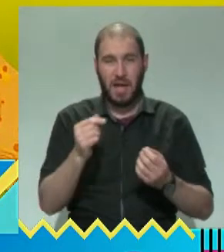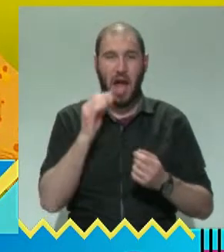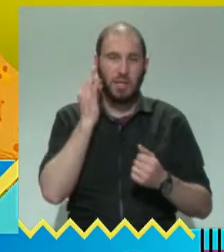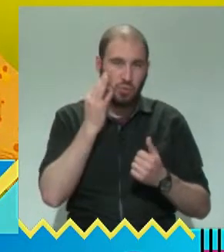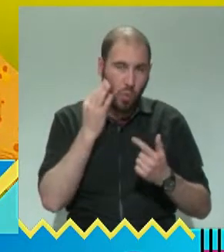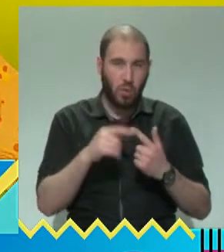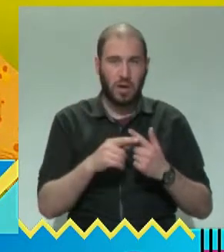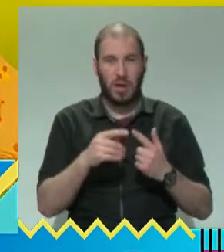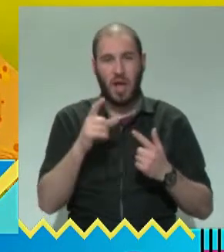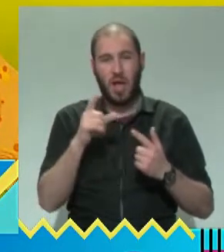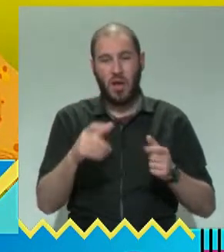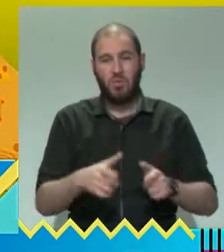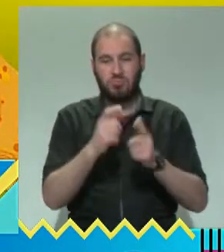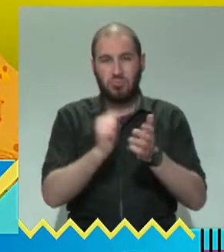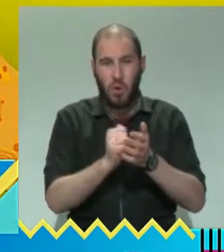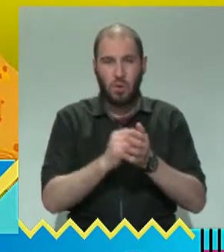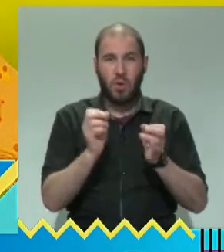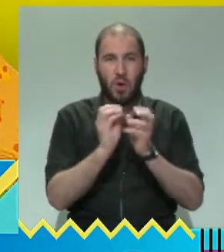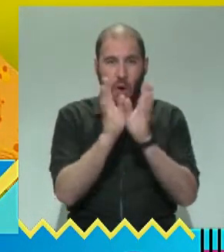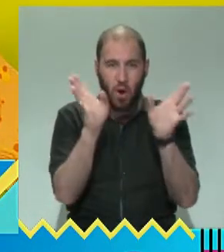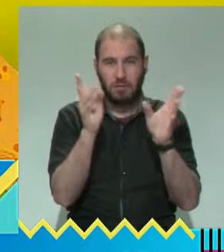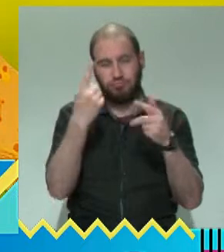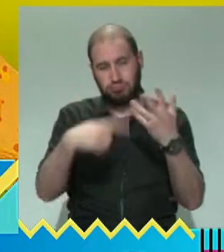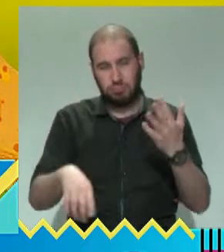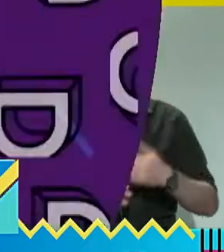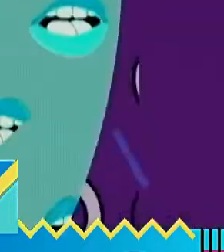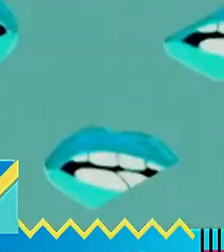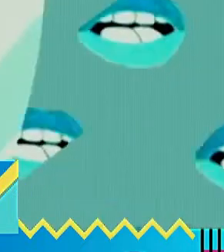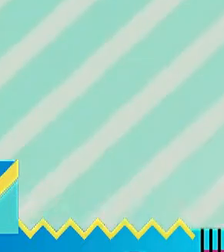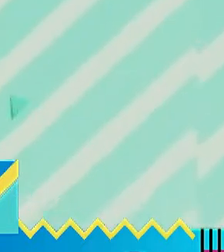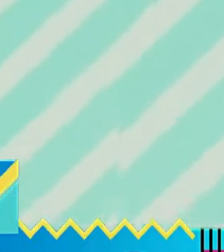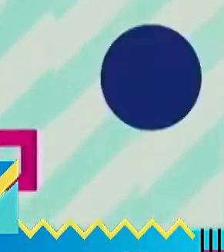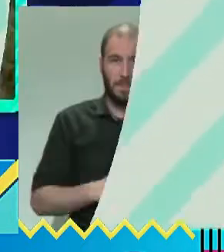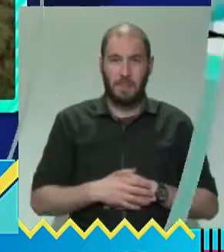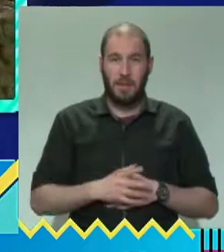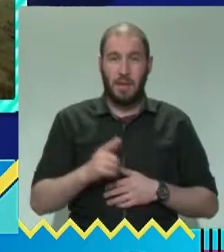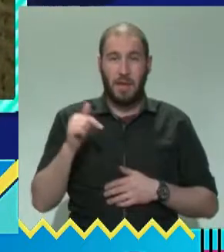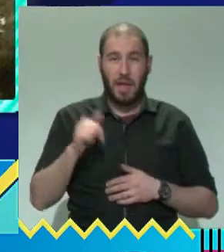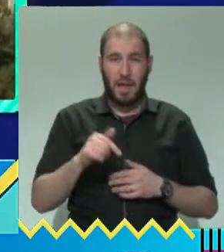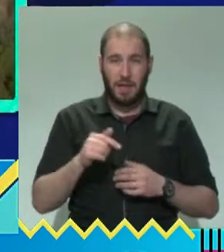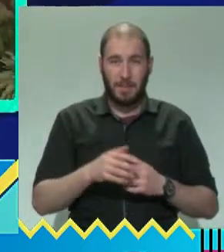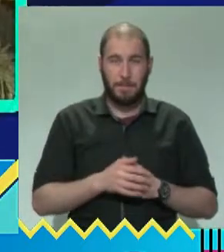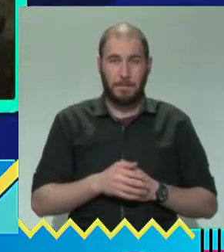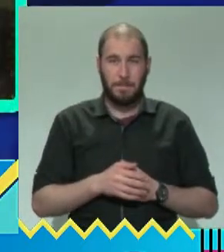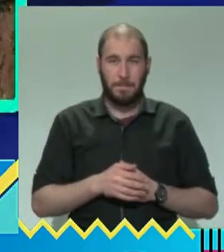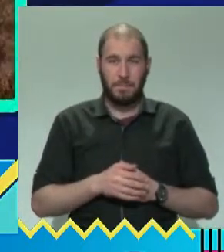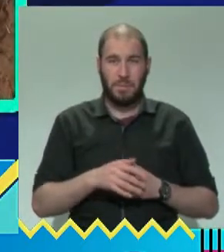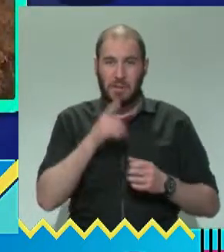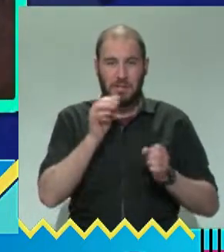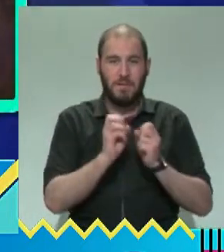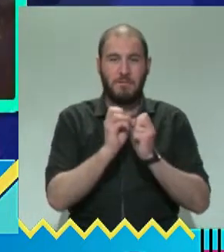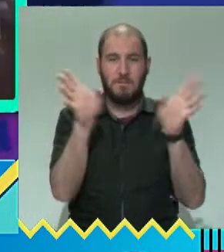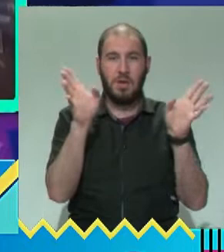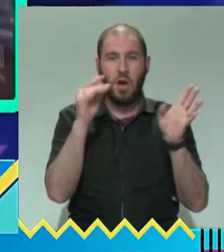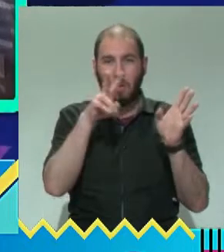azúcar, corteza, hoja y demás. Y excreta como un residuo